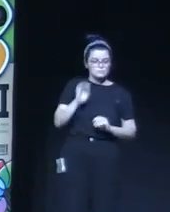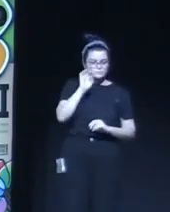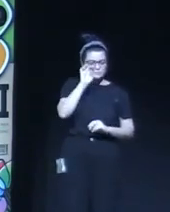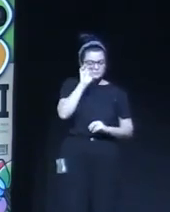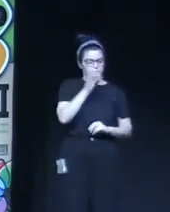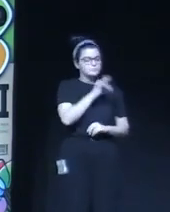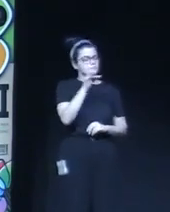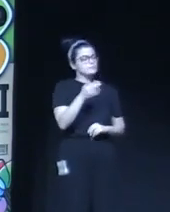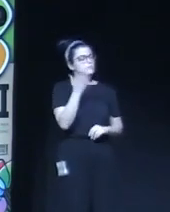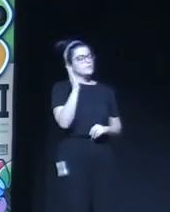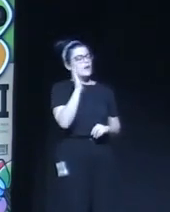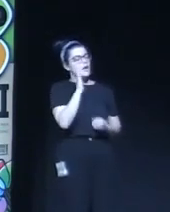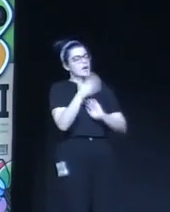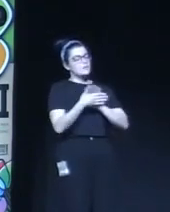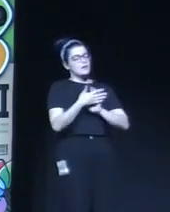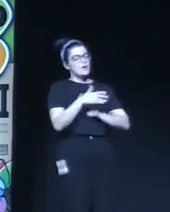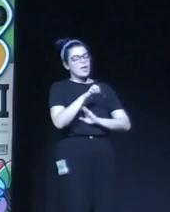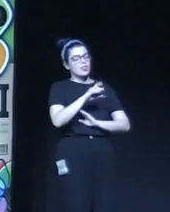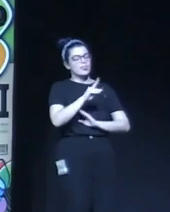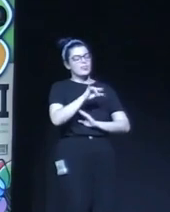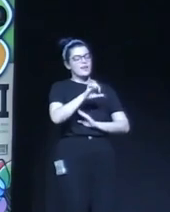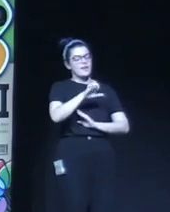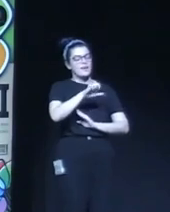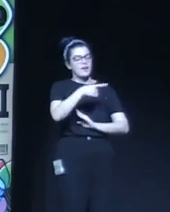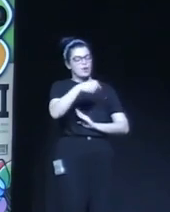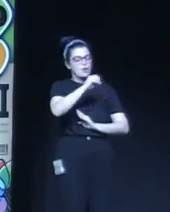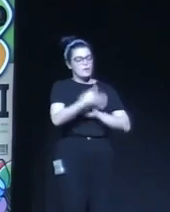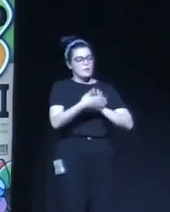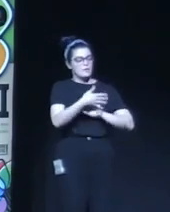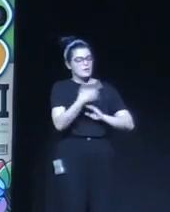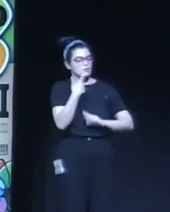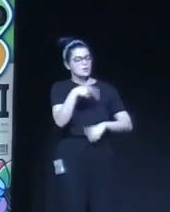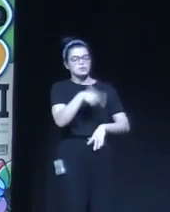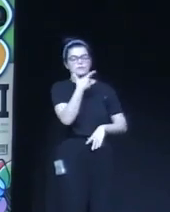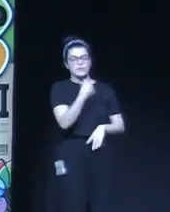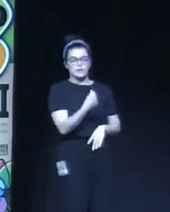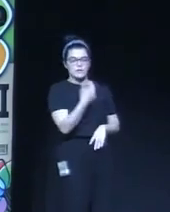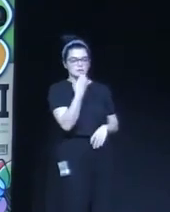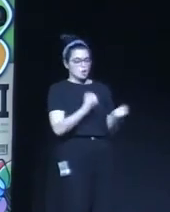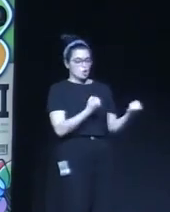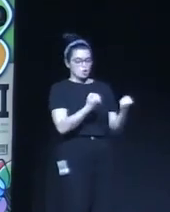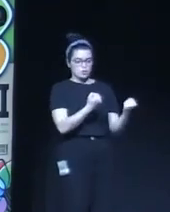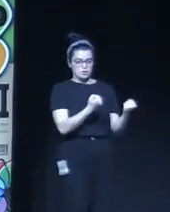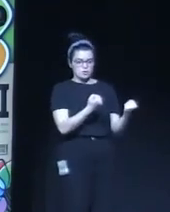para preparar esta entrevista me decía, esto es muy fácil, si tú no coges el coche no hay refinería.